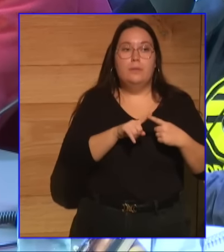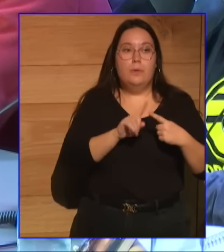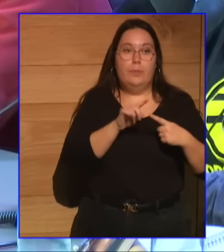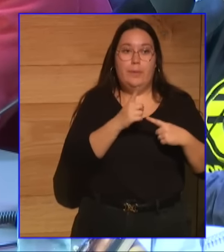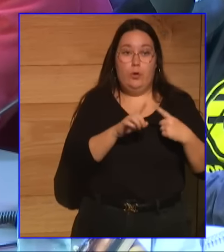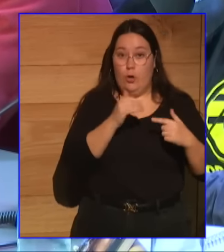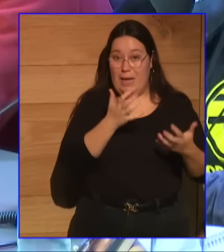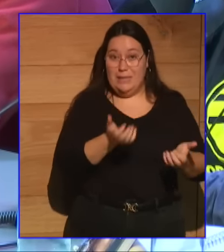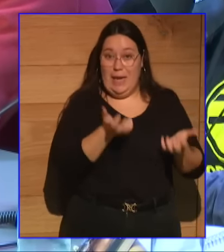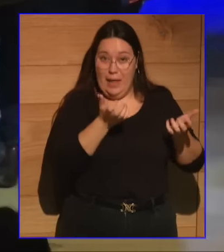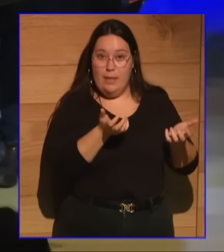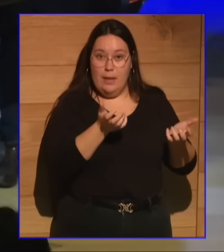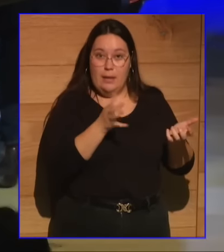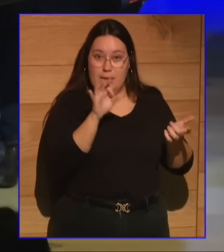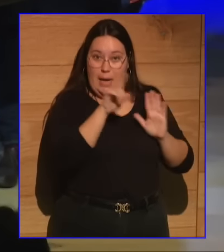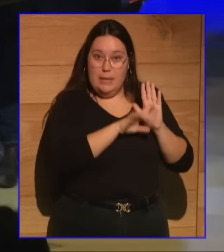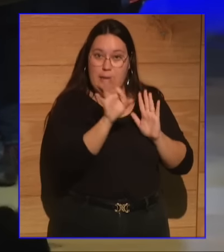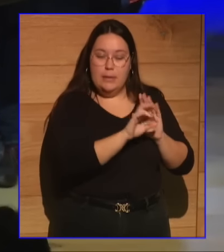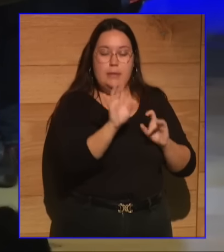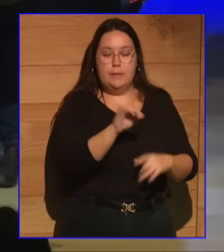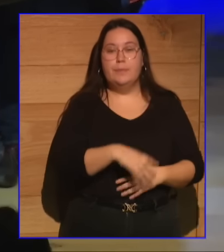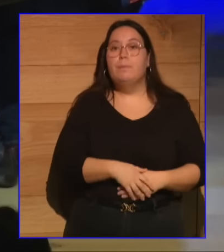Es con las ganancias de Schindler.